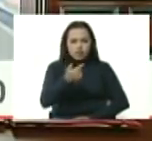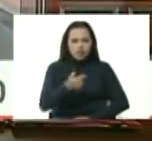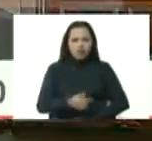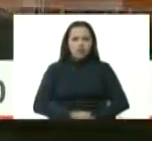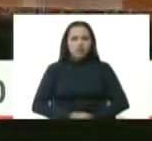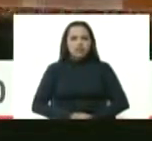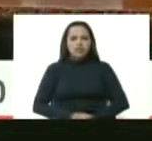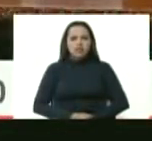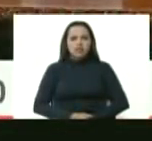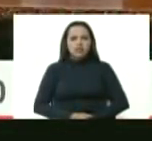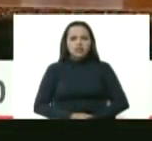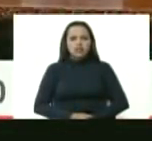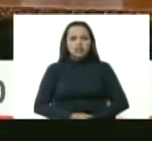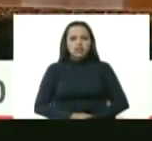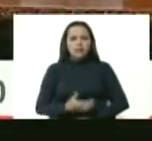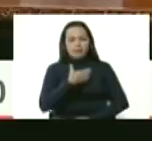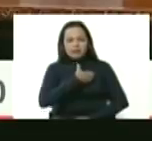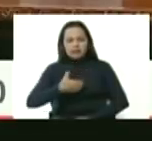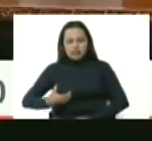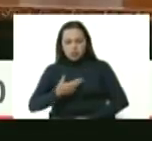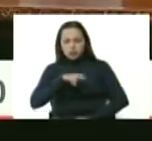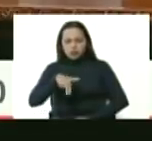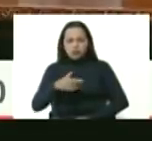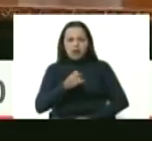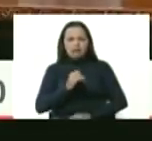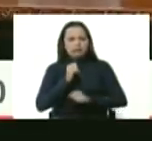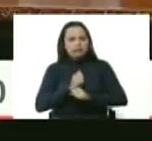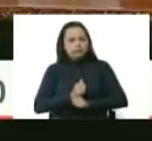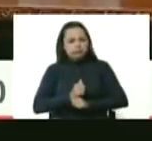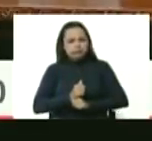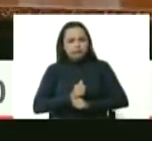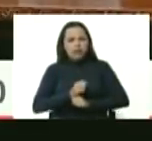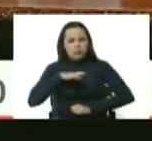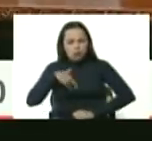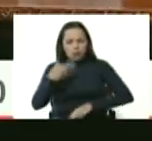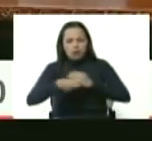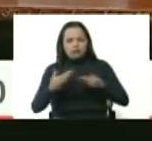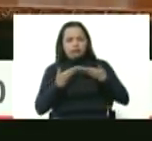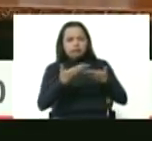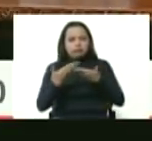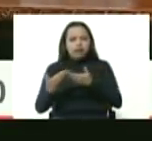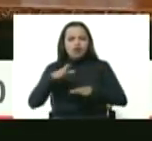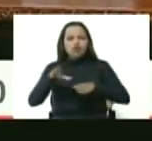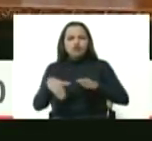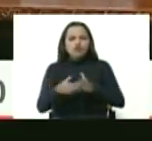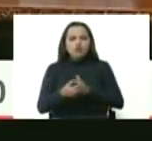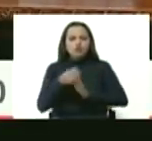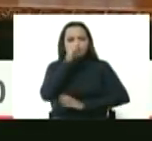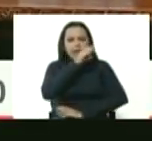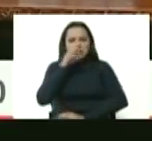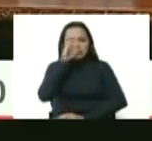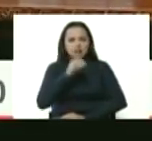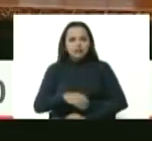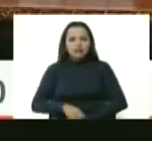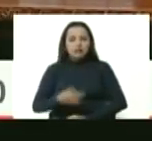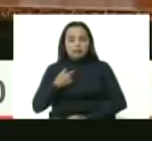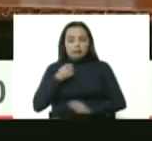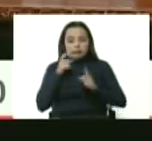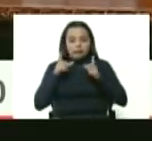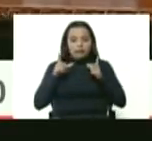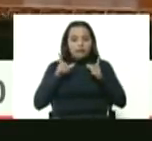estamos en condiciones de garantizar todo el pernil de diciembre con producción nacional. Yo me timbré, dije,